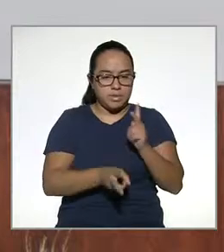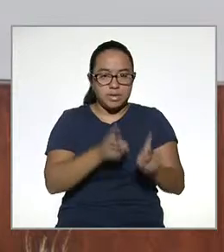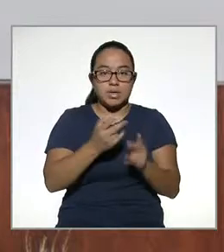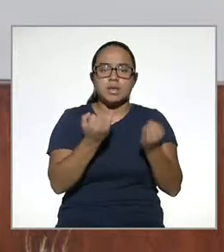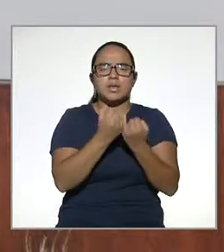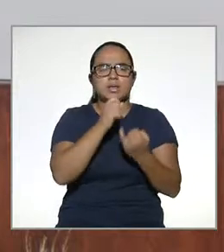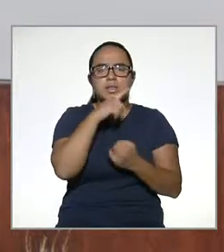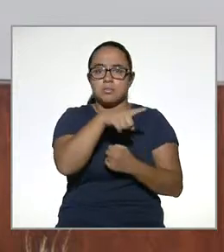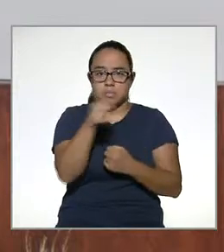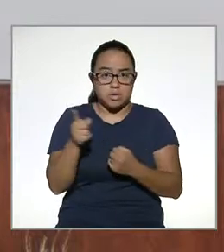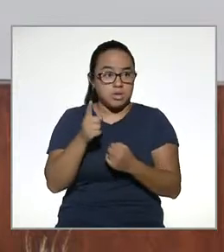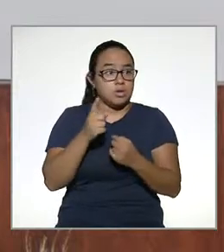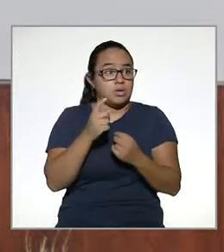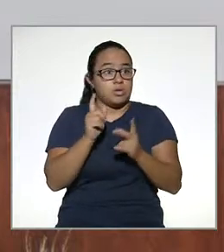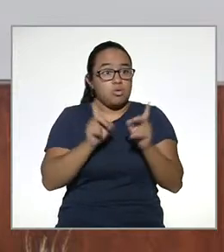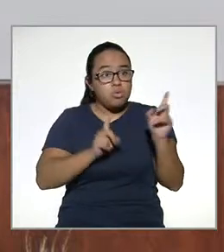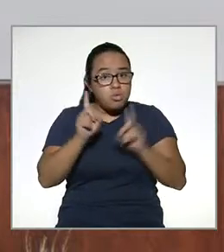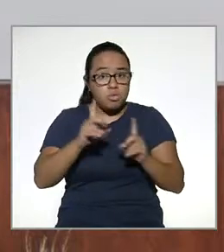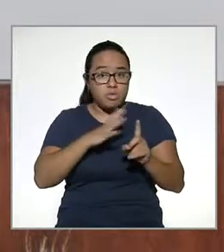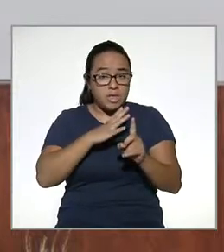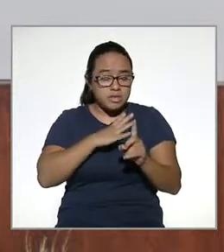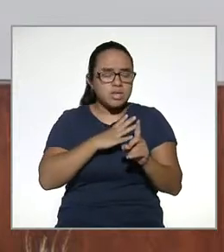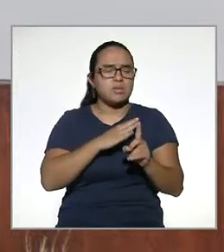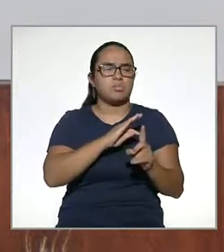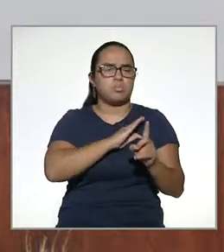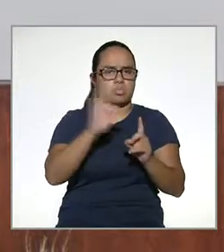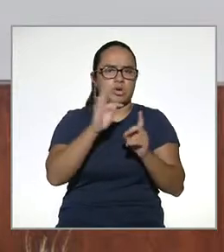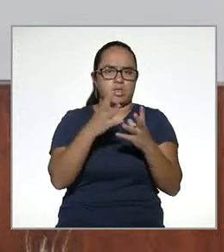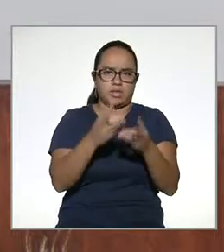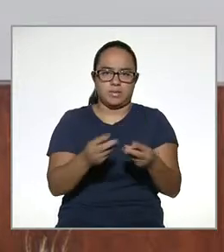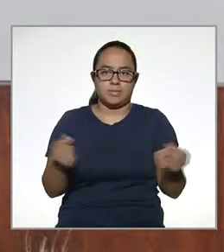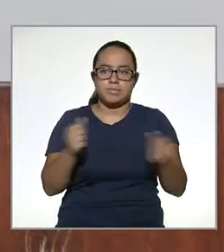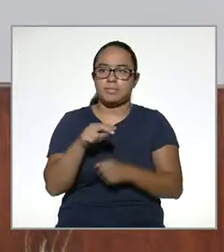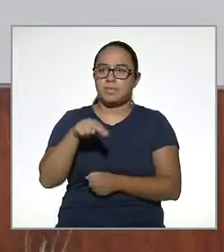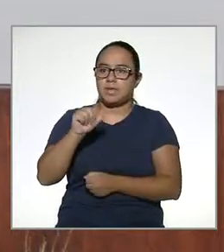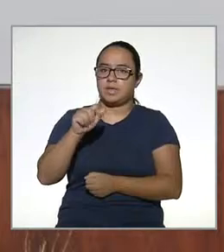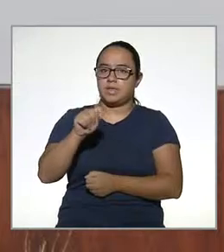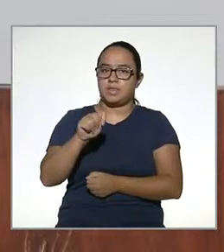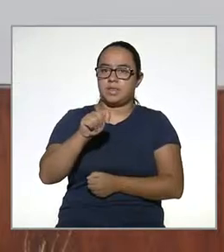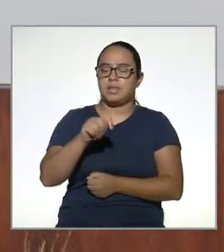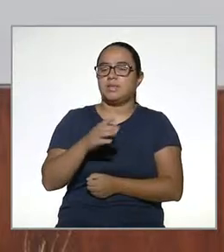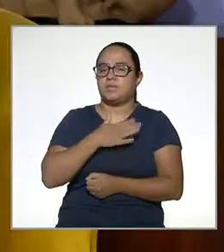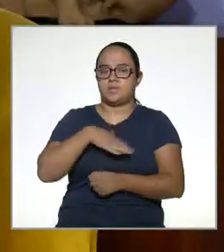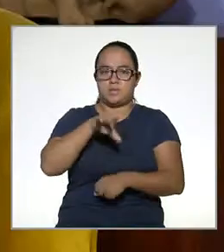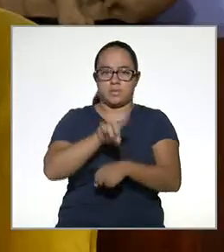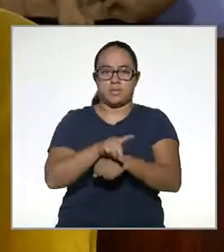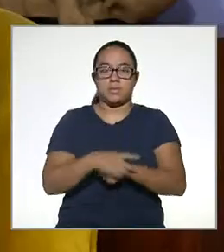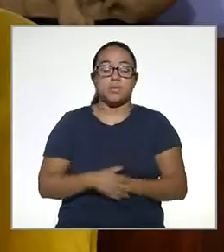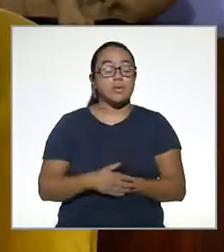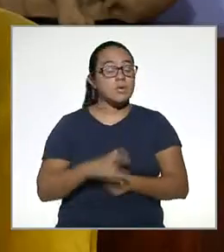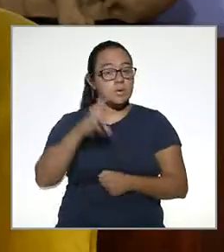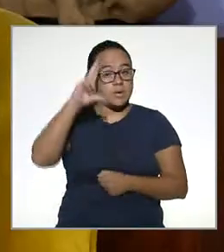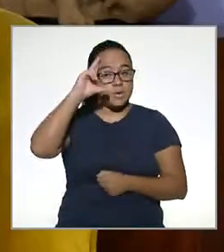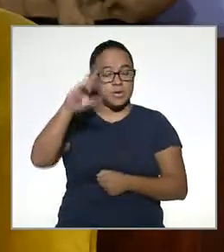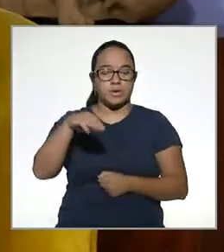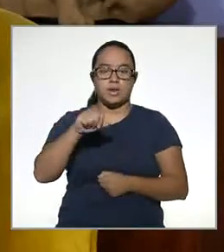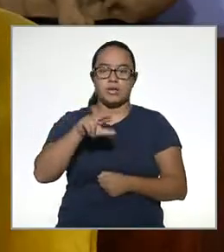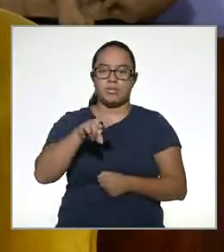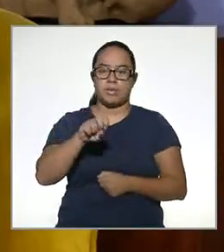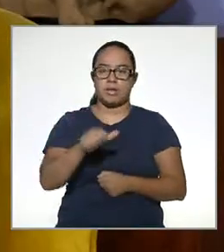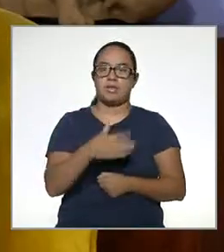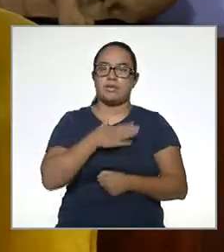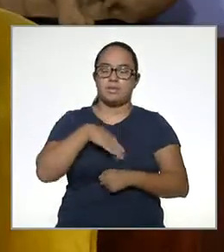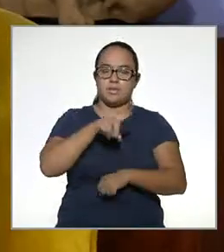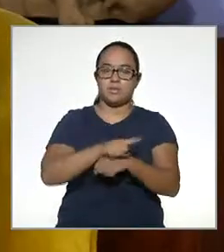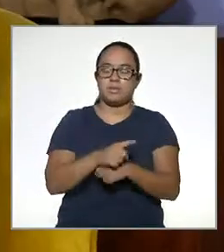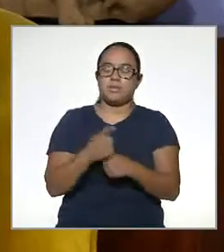para resolver todas las dudas que ustedes puedan tener. Natalia Jiménez, buenos días. Hola Marisa, buenos días. Como siempre, un